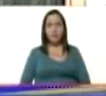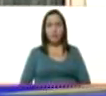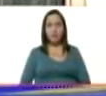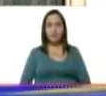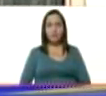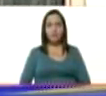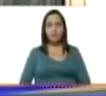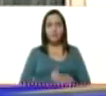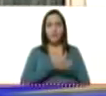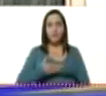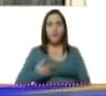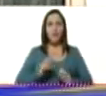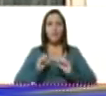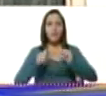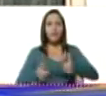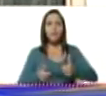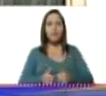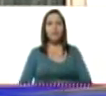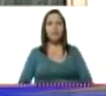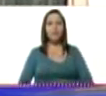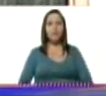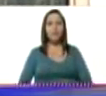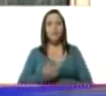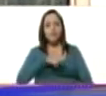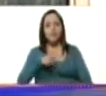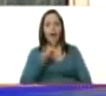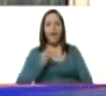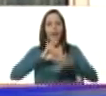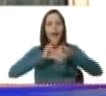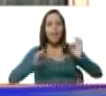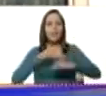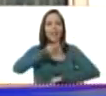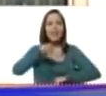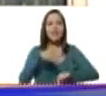dado que estamos en cadena nacional de radio y televisión,